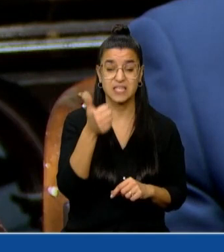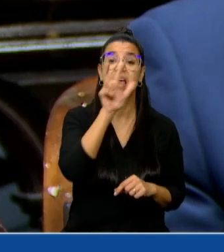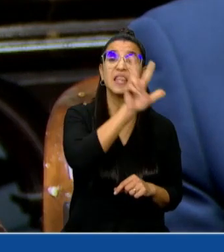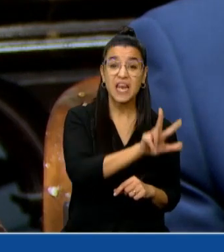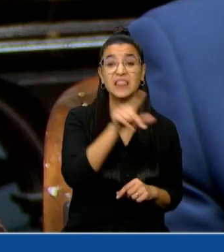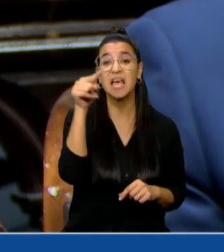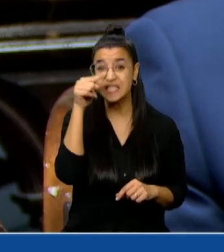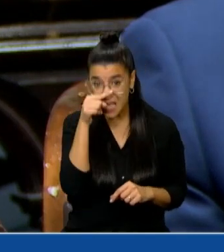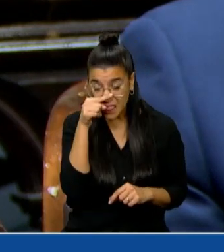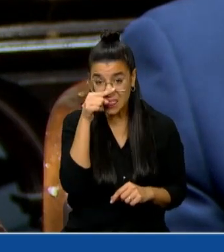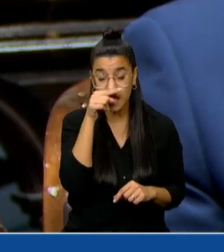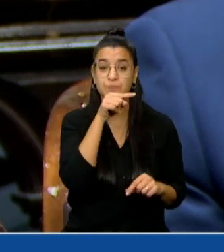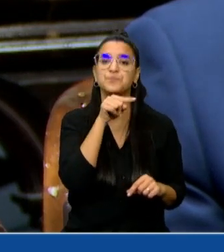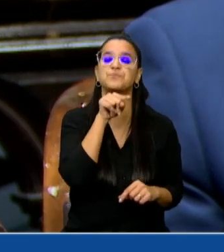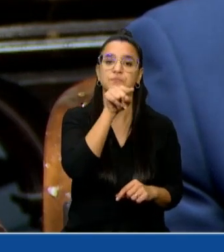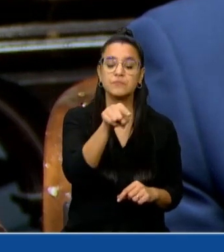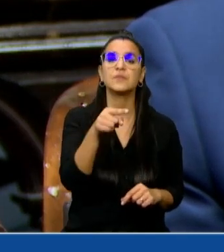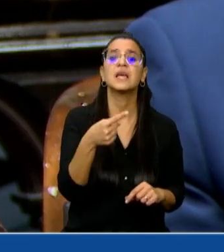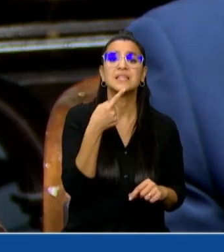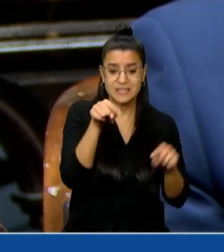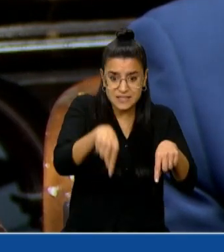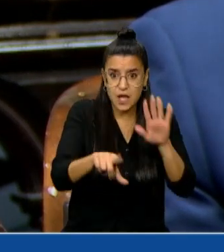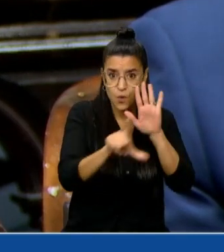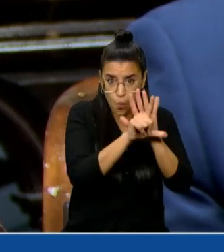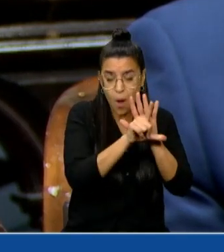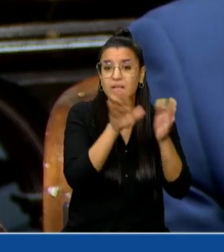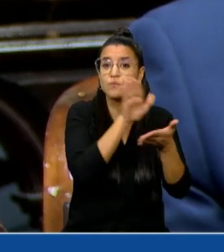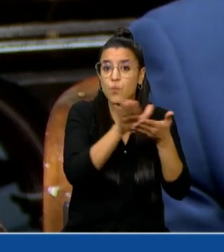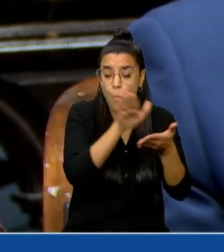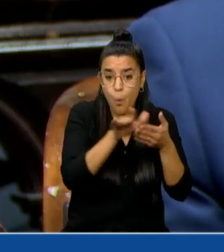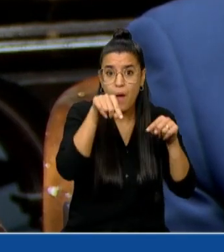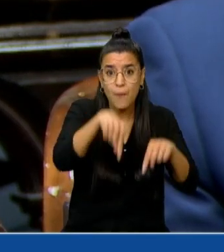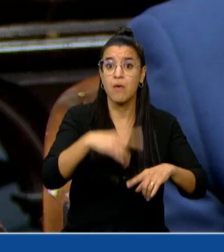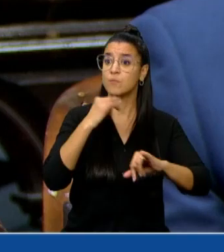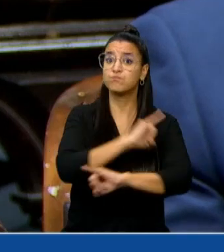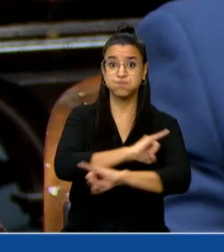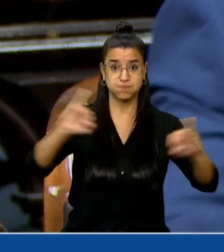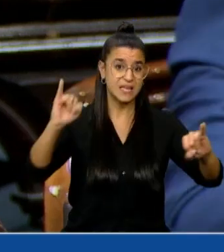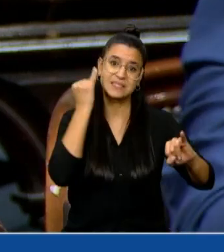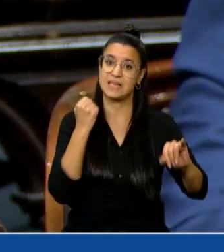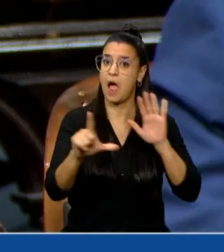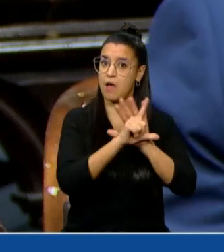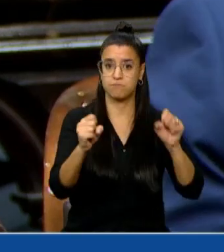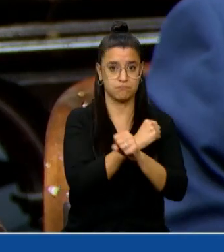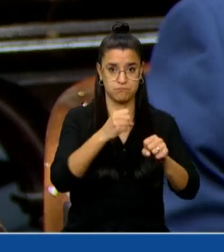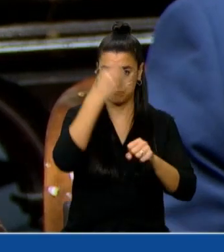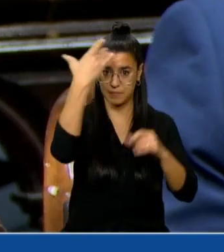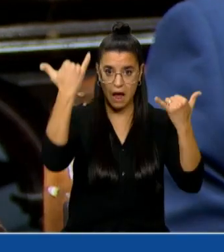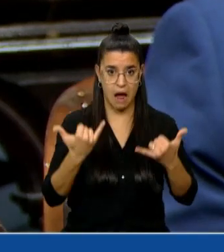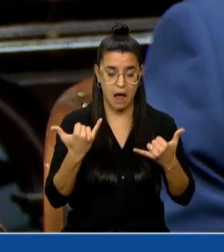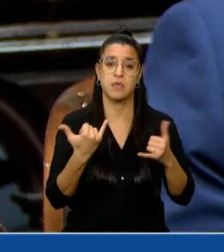y 37 establecen que la presente ley entra en vigencia desde su publicación. La